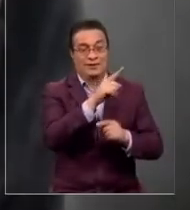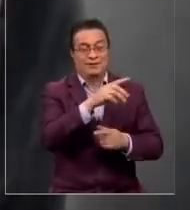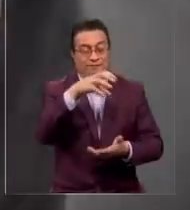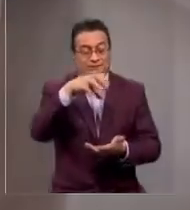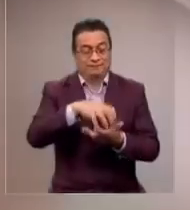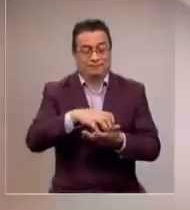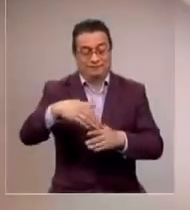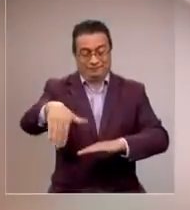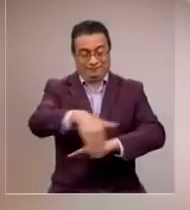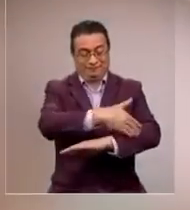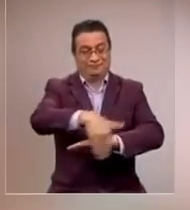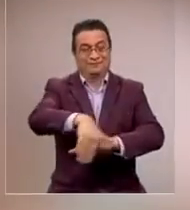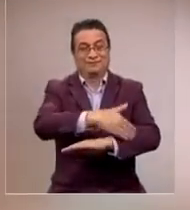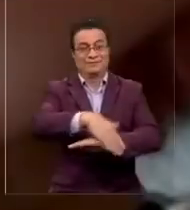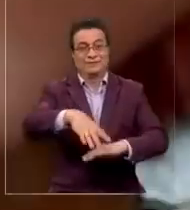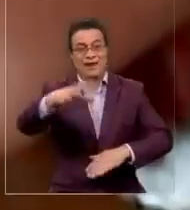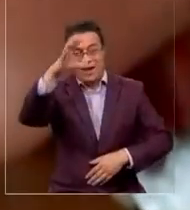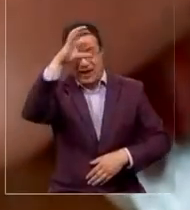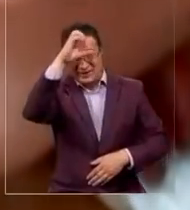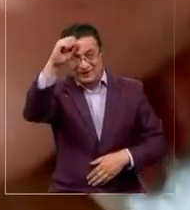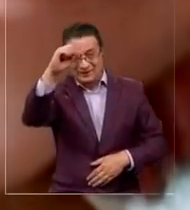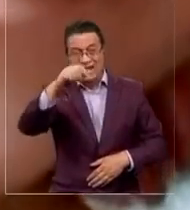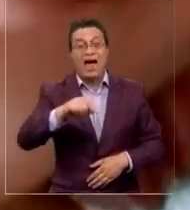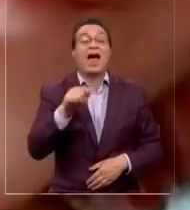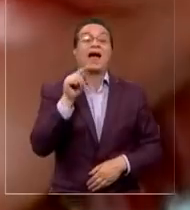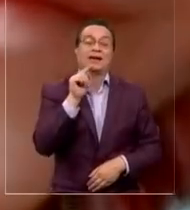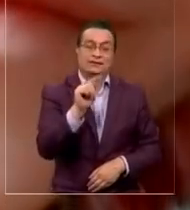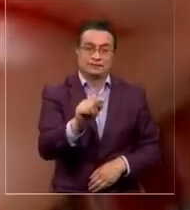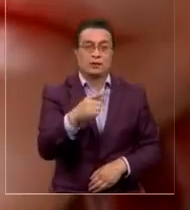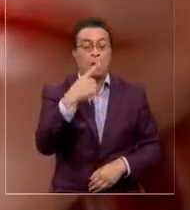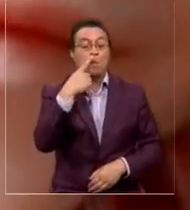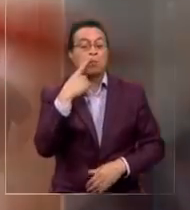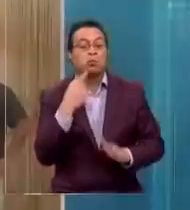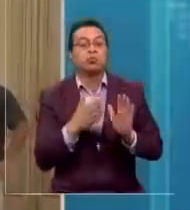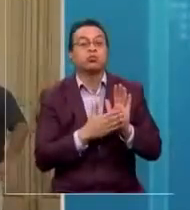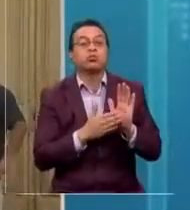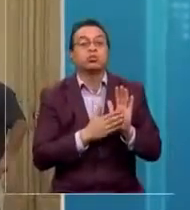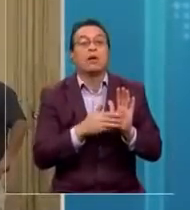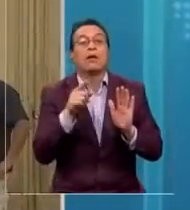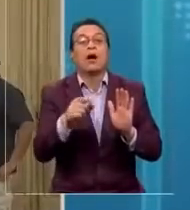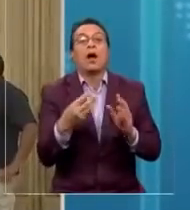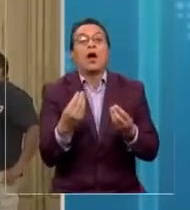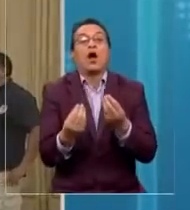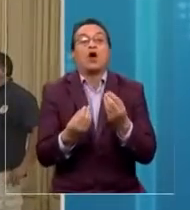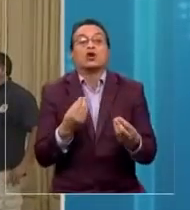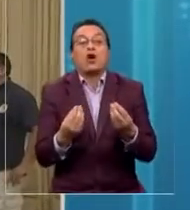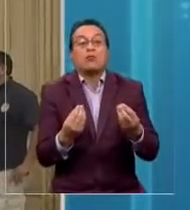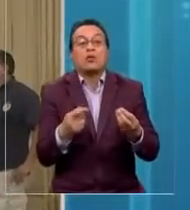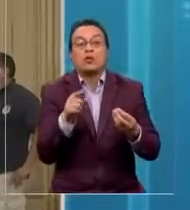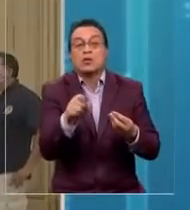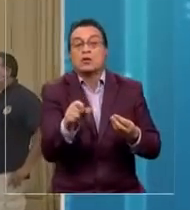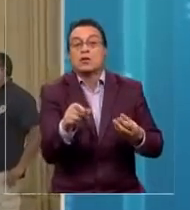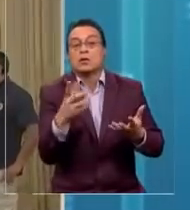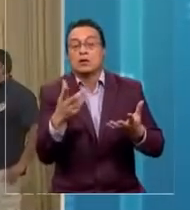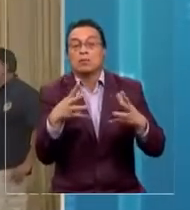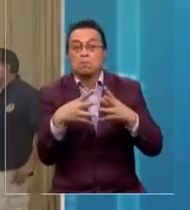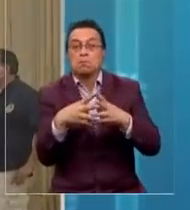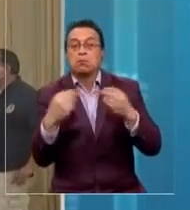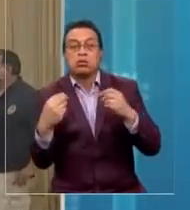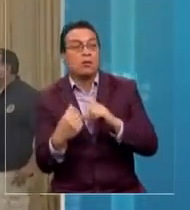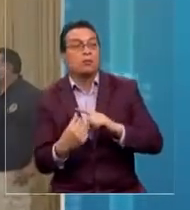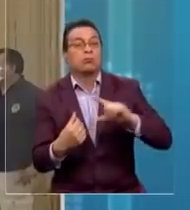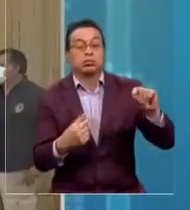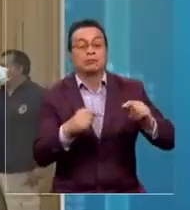de la Avenida de Argentina, por esto que se siguen obteniendo pruebas también para poder establecer cómo se fue generando entonces entonces su huida y